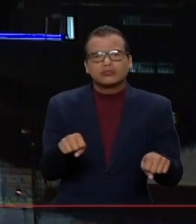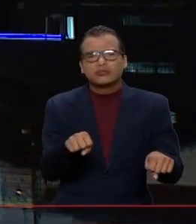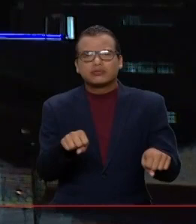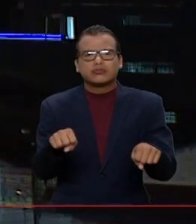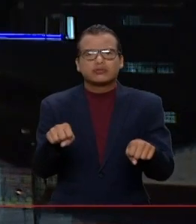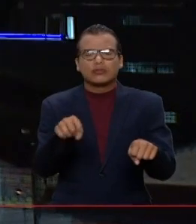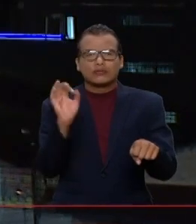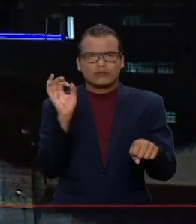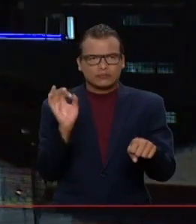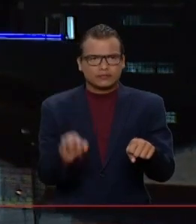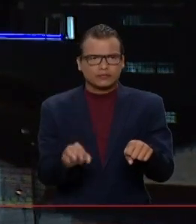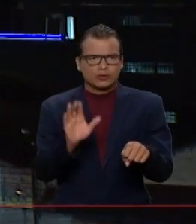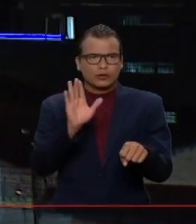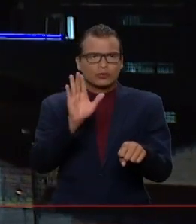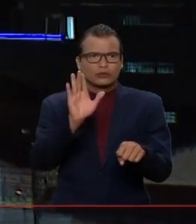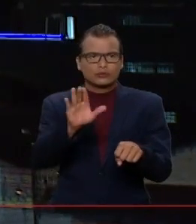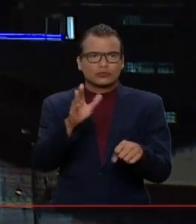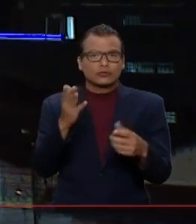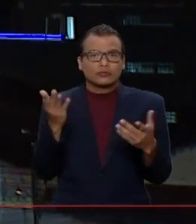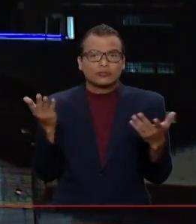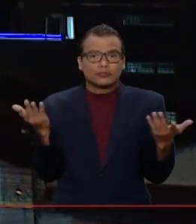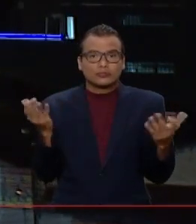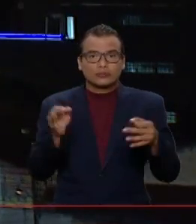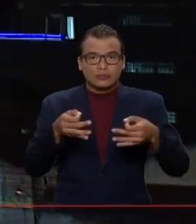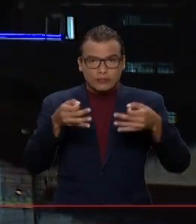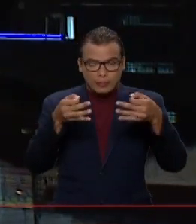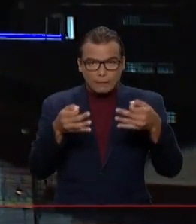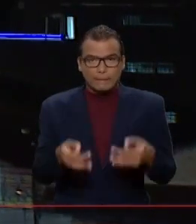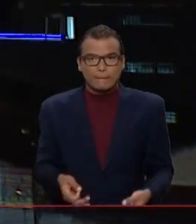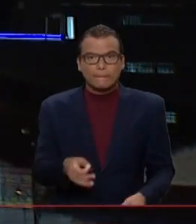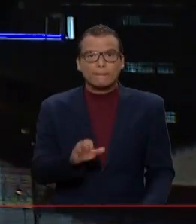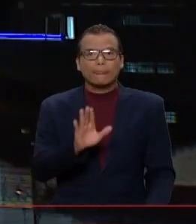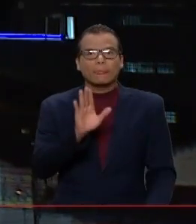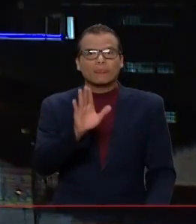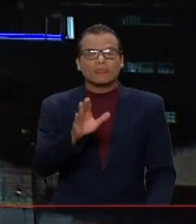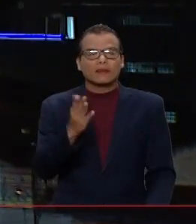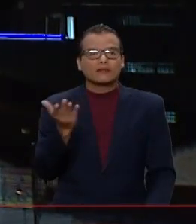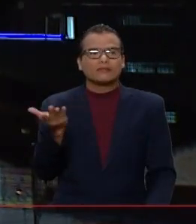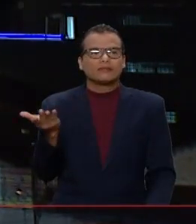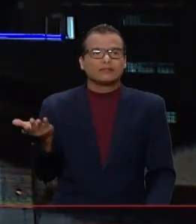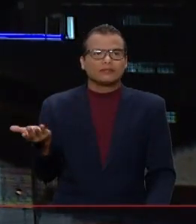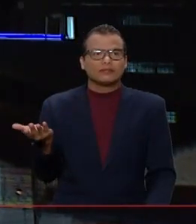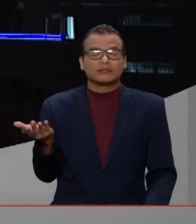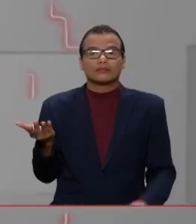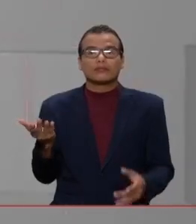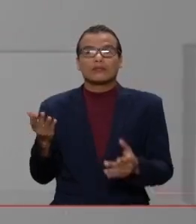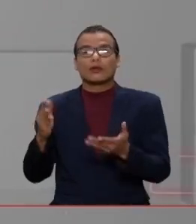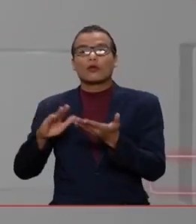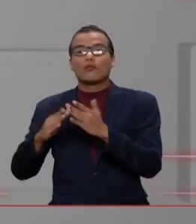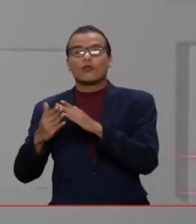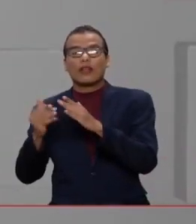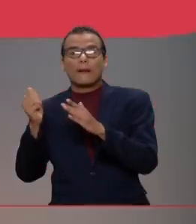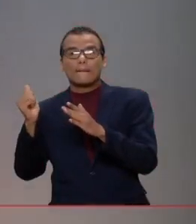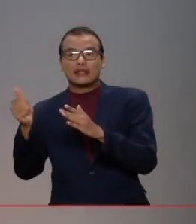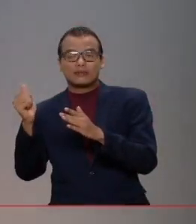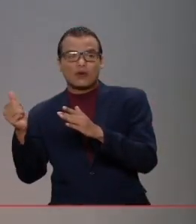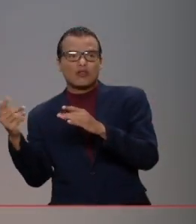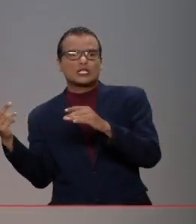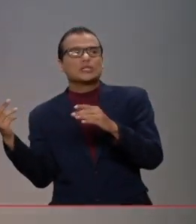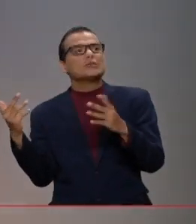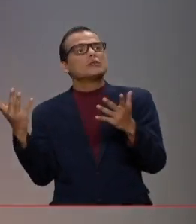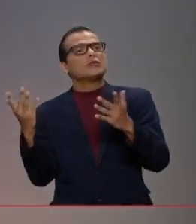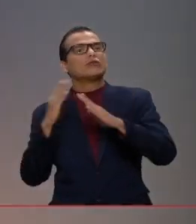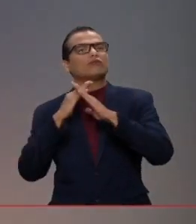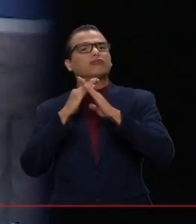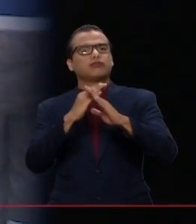un cliente, pero no contaban con la reacción de la comunidad que intervino para detener el atraco. Momentos de temor vivieron